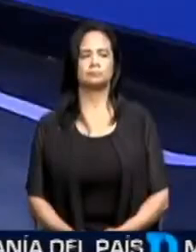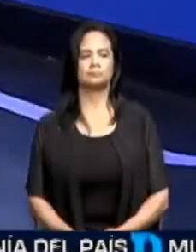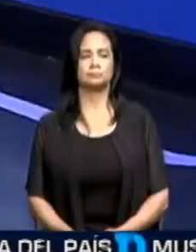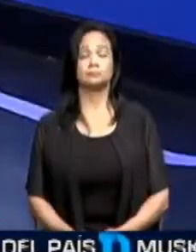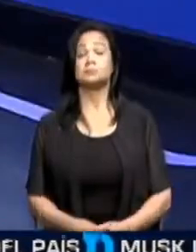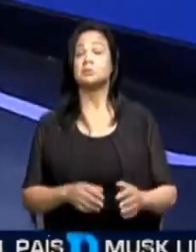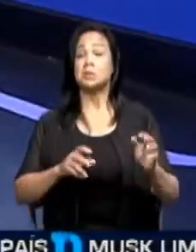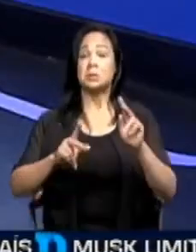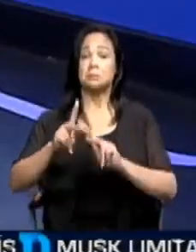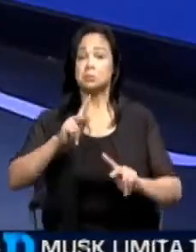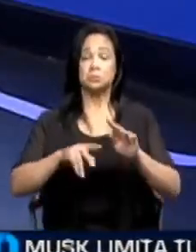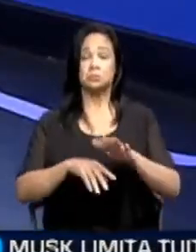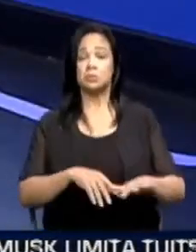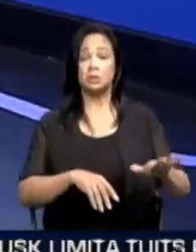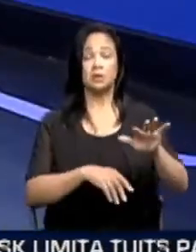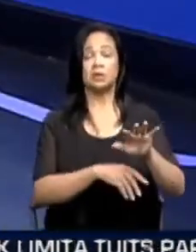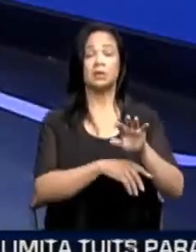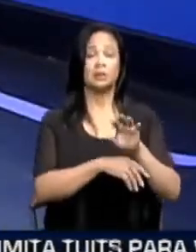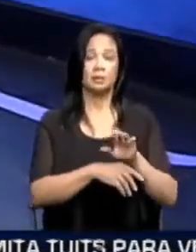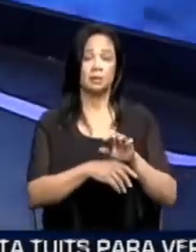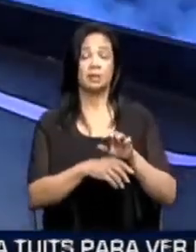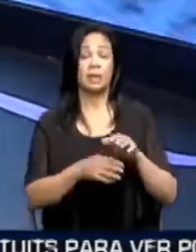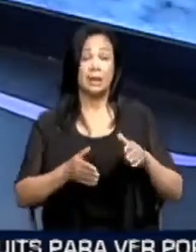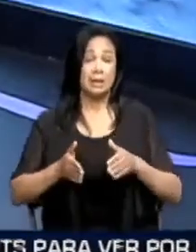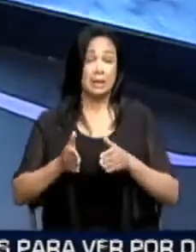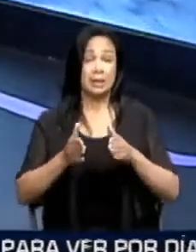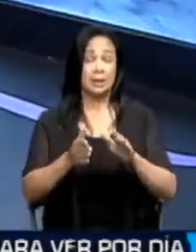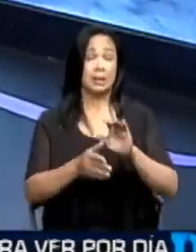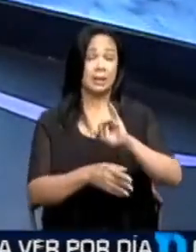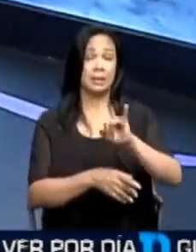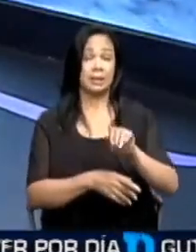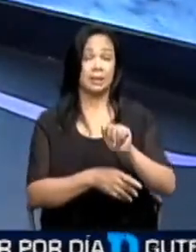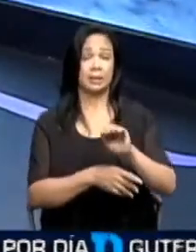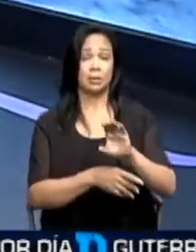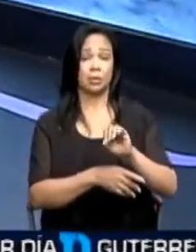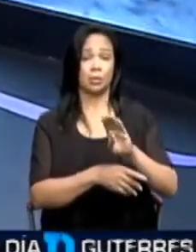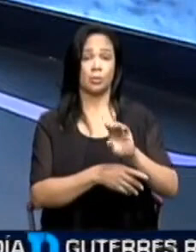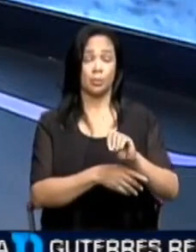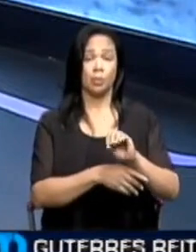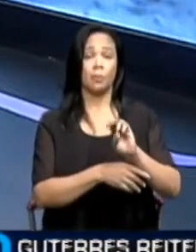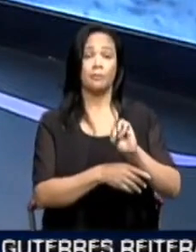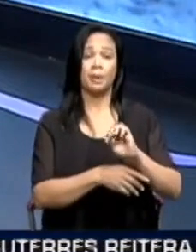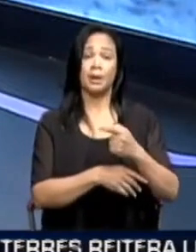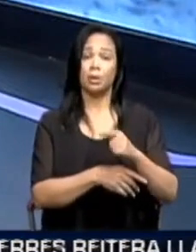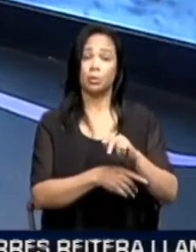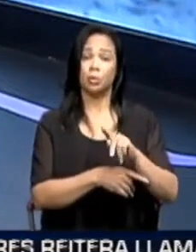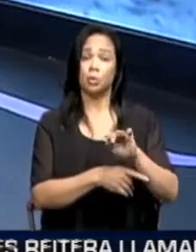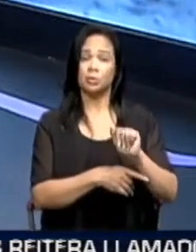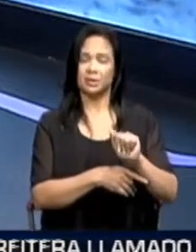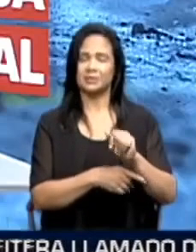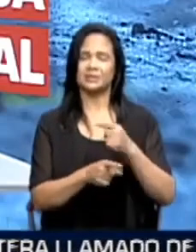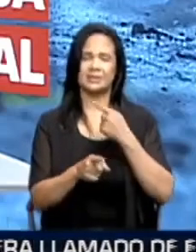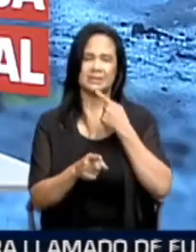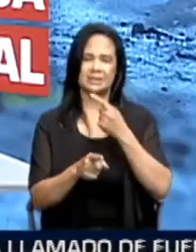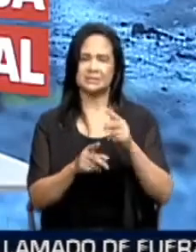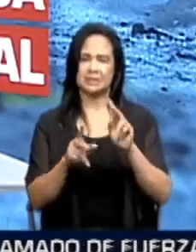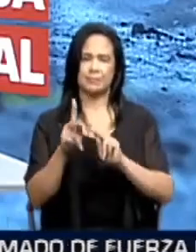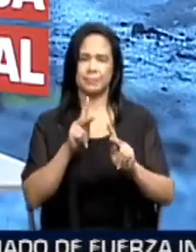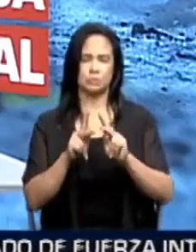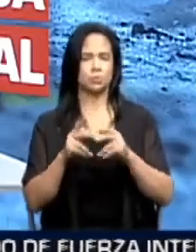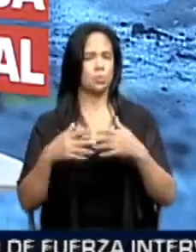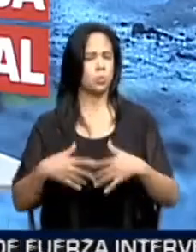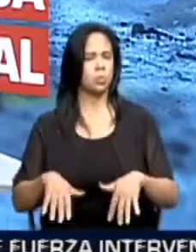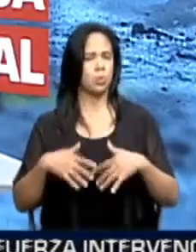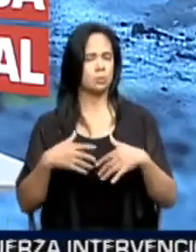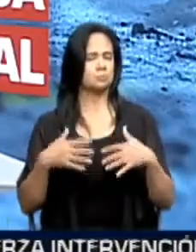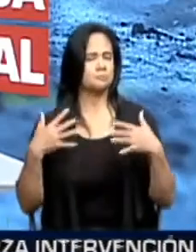Los moradores de residencial Villa Los Milagros en la avenida Jacobo Majluta de Santo Domingo Norte, ellos deciden, pues, dicen vivir en el